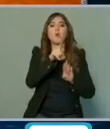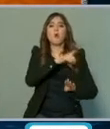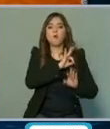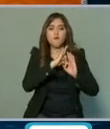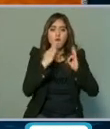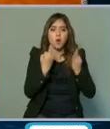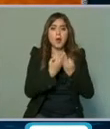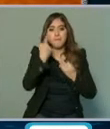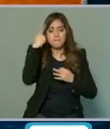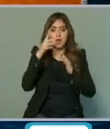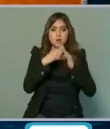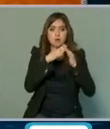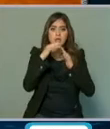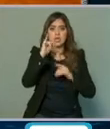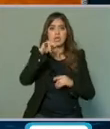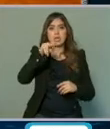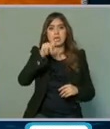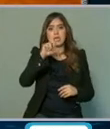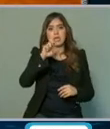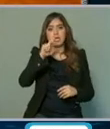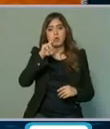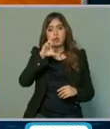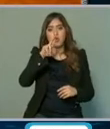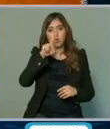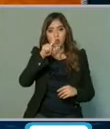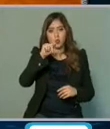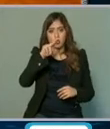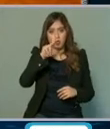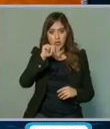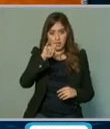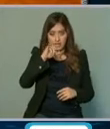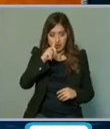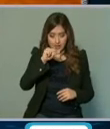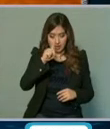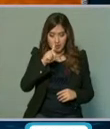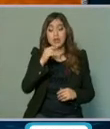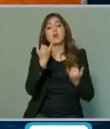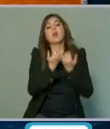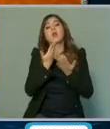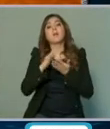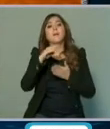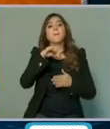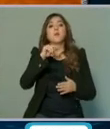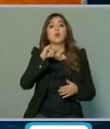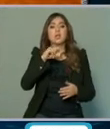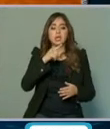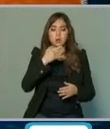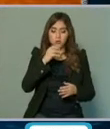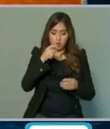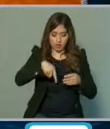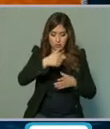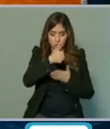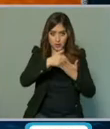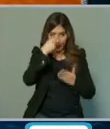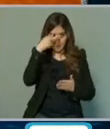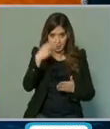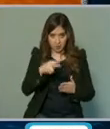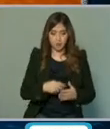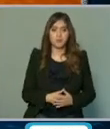la interculturalidad y el multilingüismo de la Ciudad de México. O sea, ya se está trabajando sobre claro, eso. sí, sí. Qué bueno. Sí, que estaba viendo que también